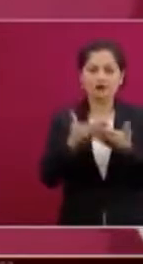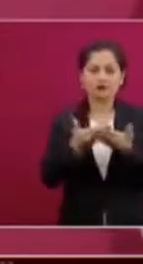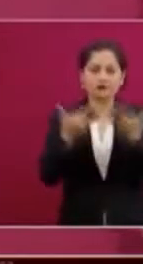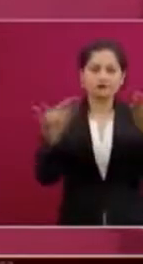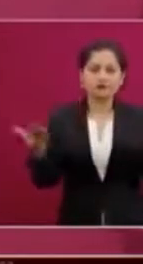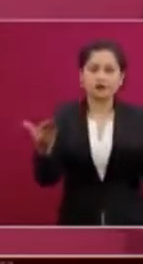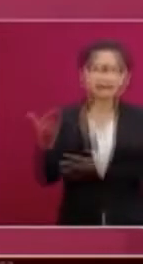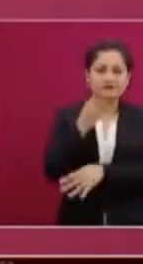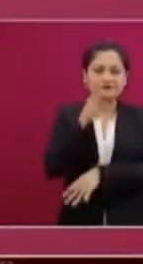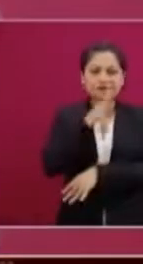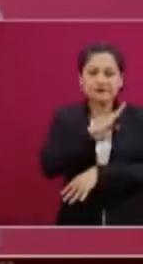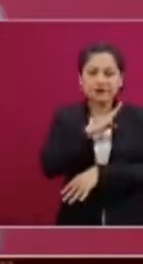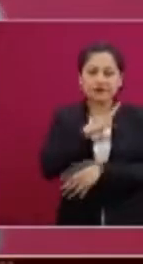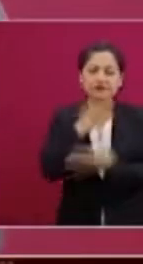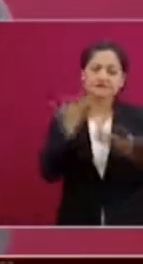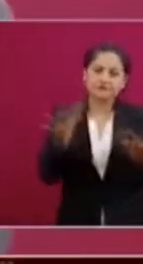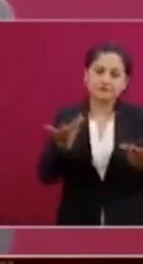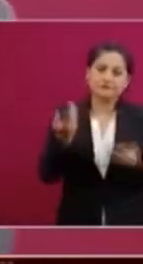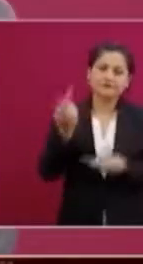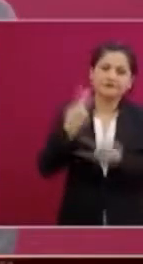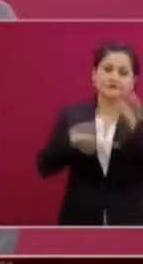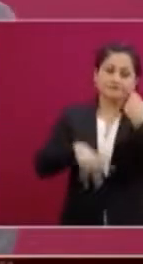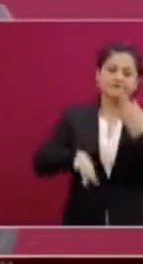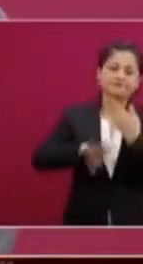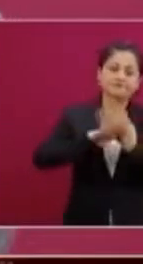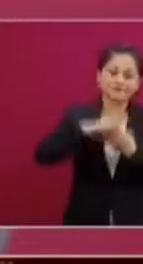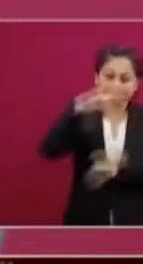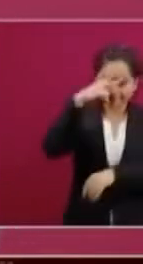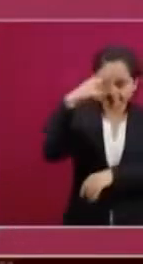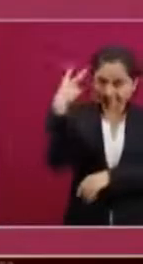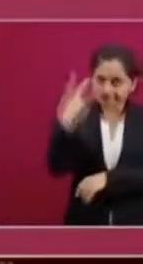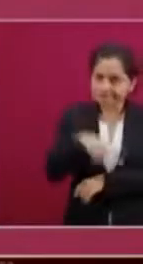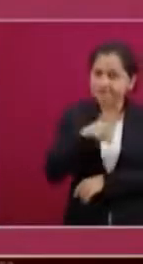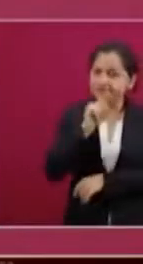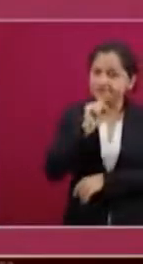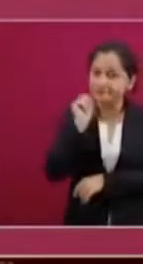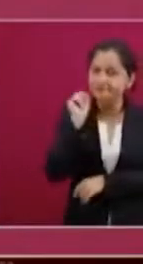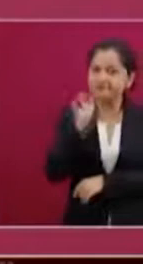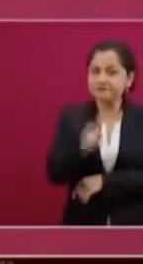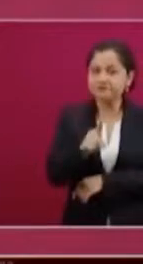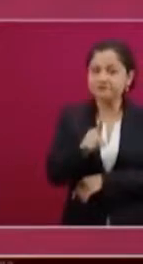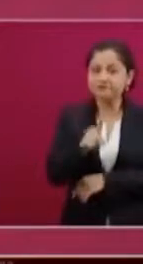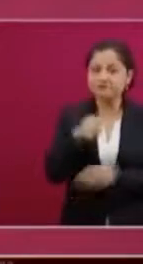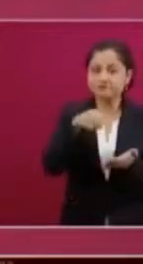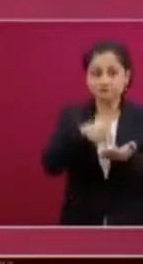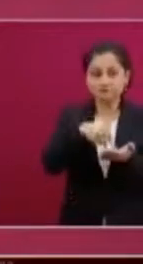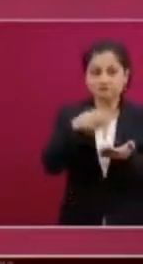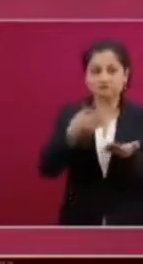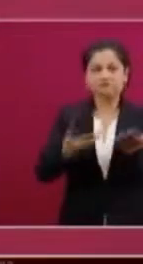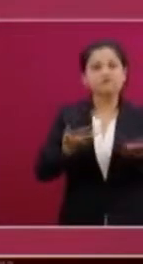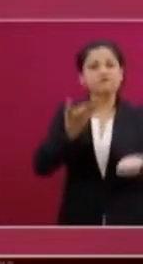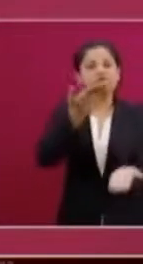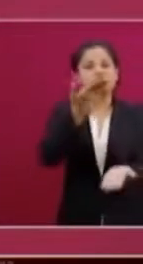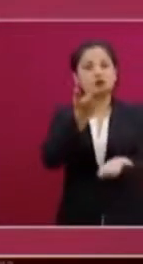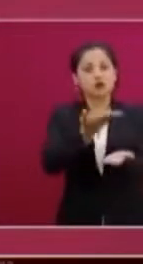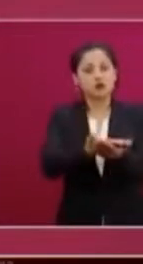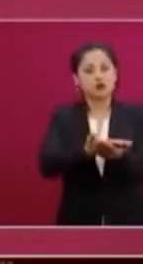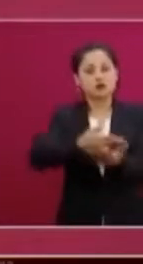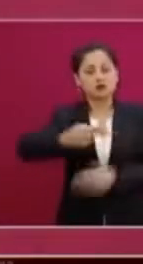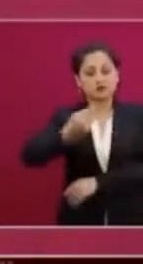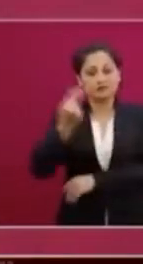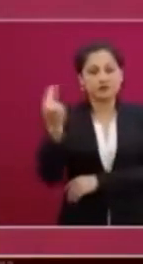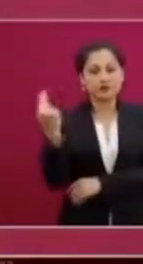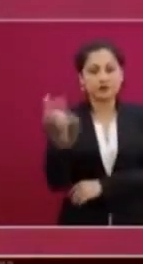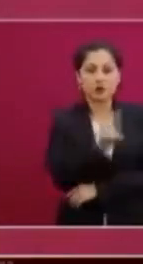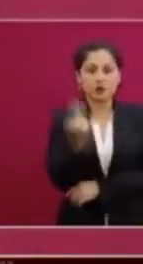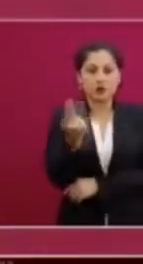autora, famosa por su autoría de Los orígenes del totalitarismo, escribió acerca de uno de los